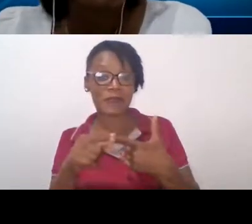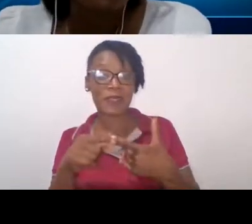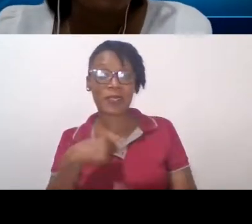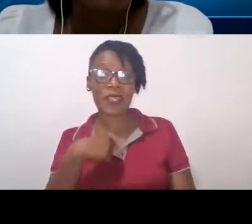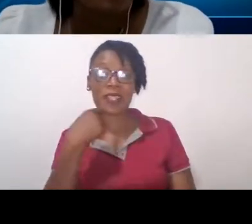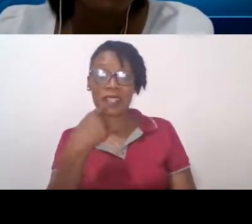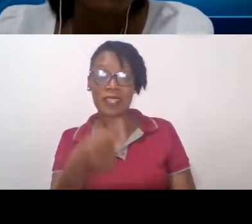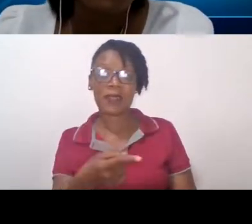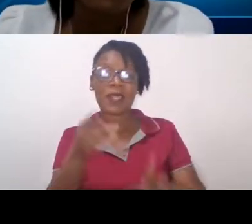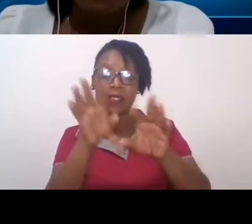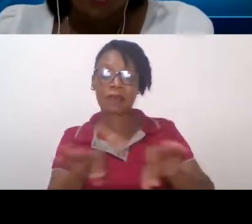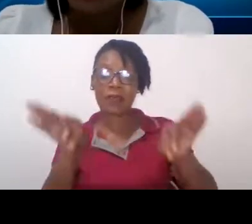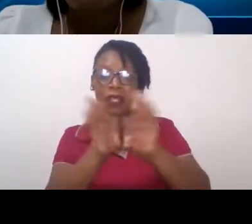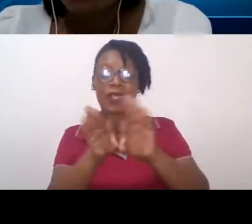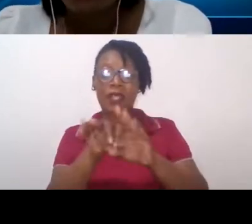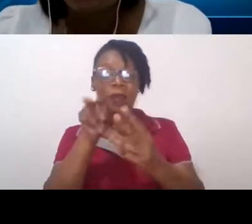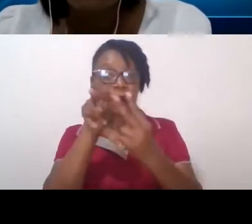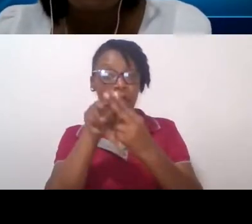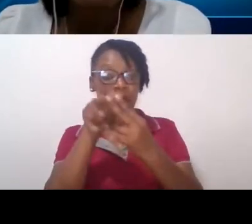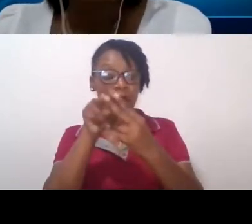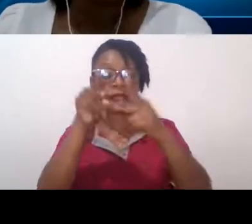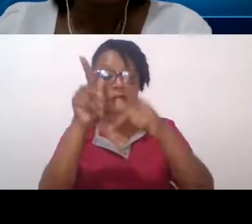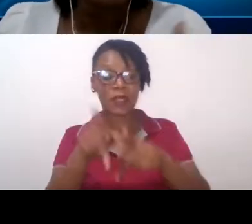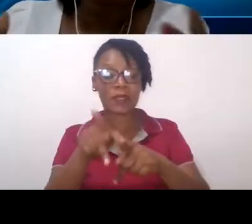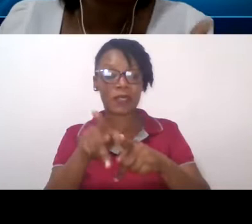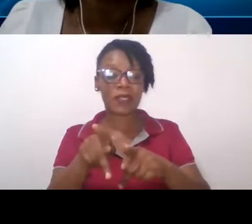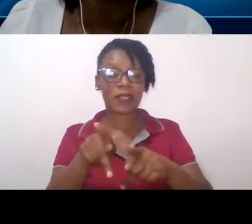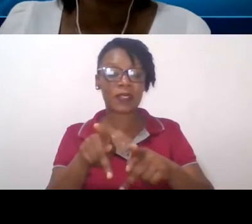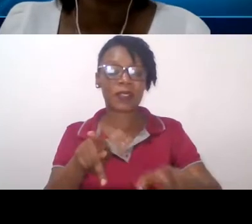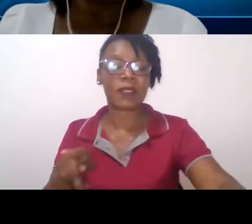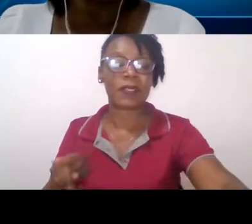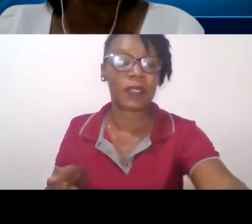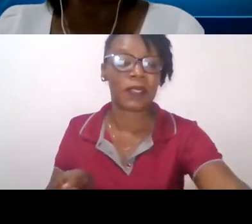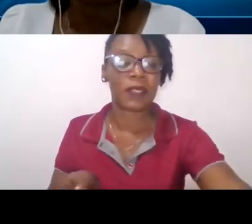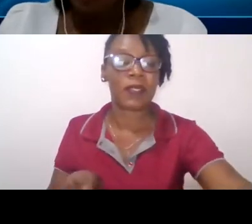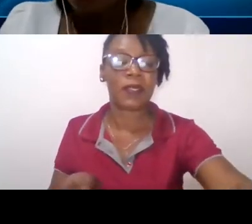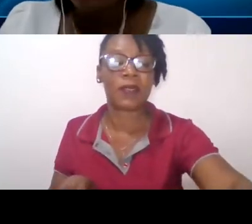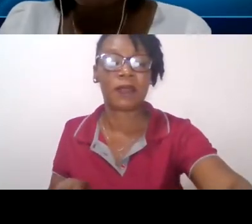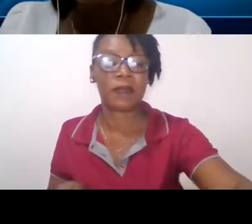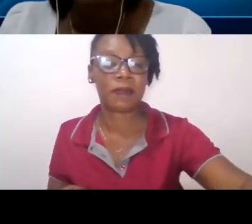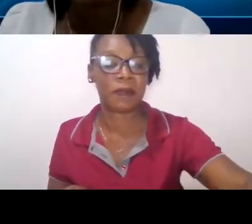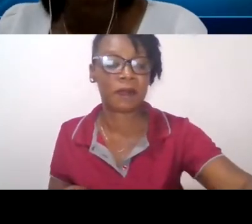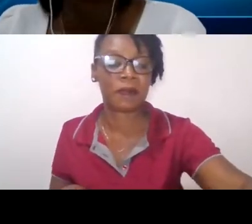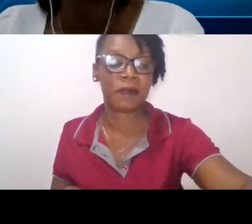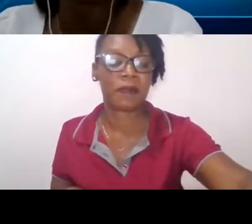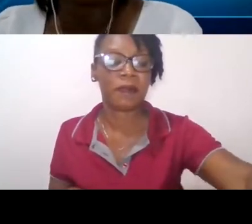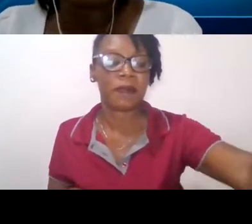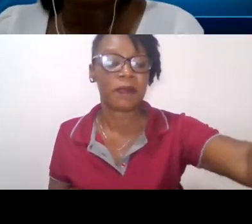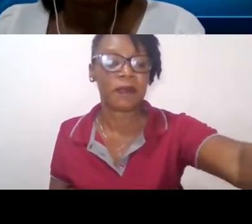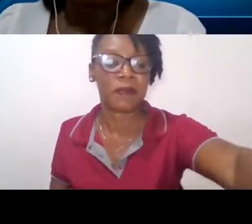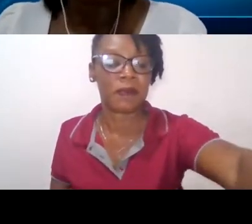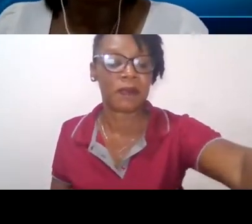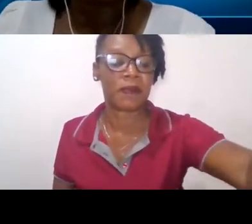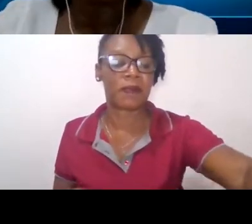que es importante que conozcamos a las personas con las que estamos y vea algo tan simple como una frase, algo tan simple como